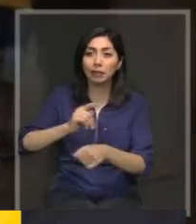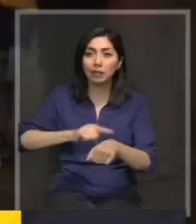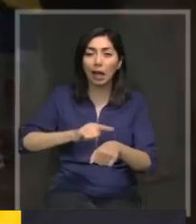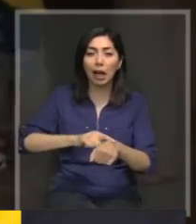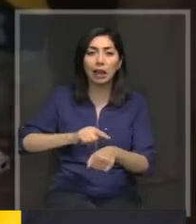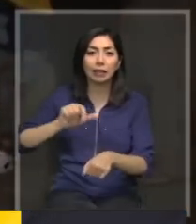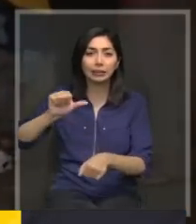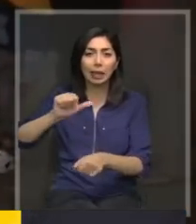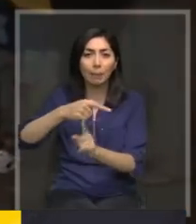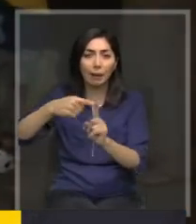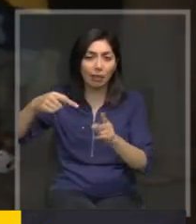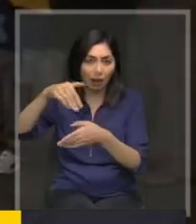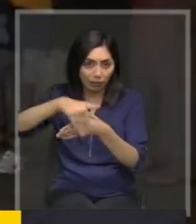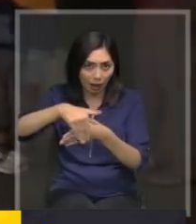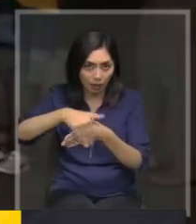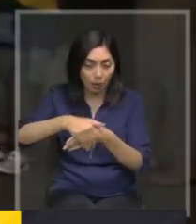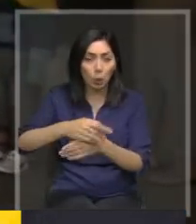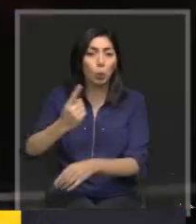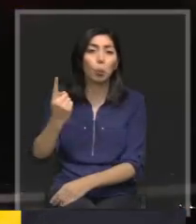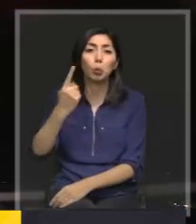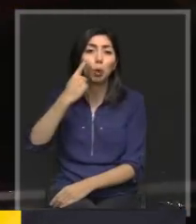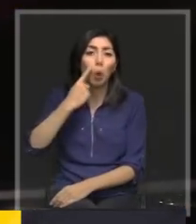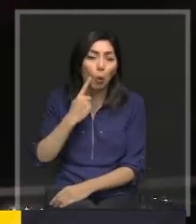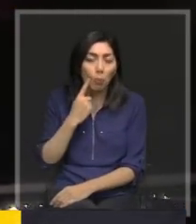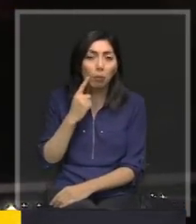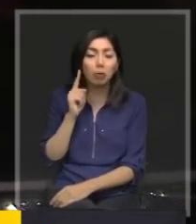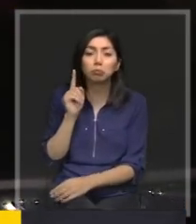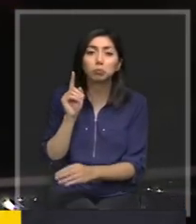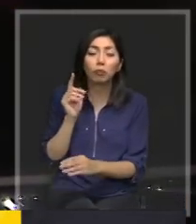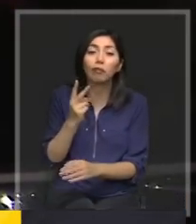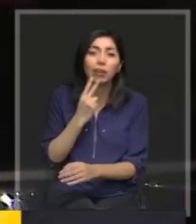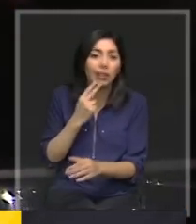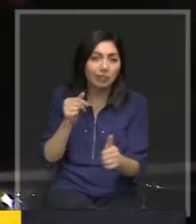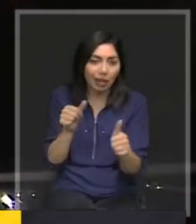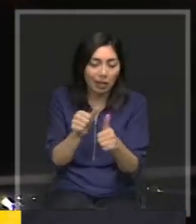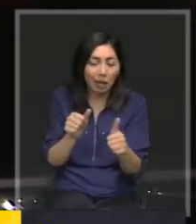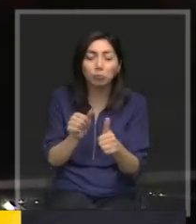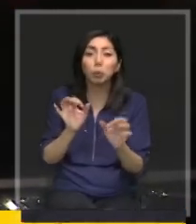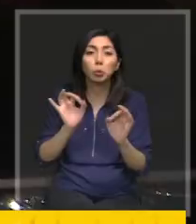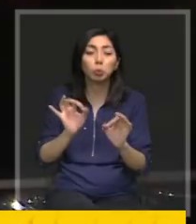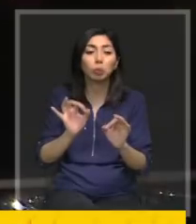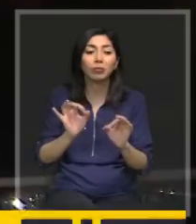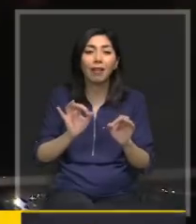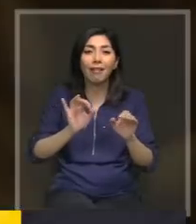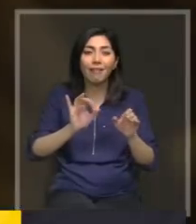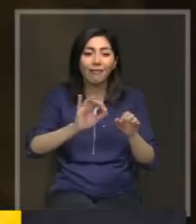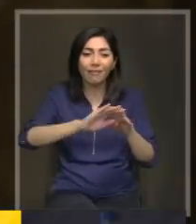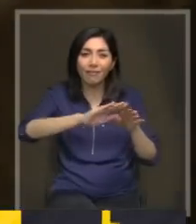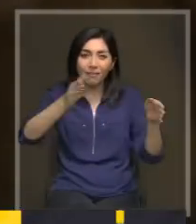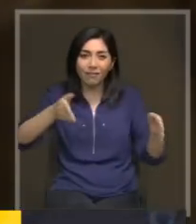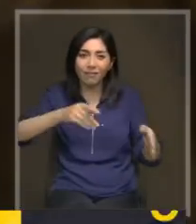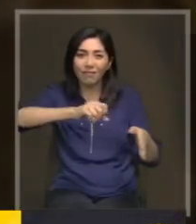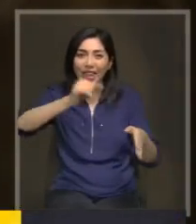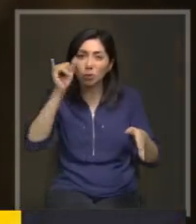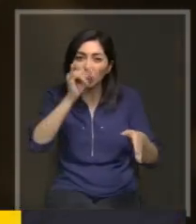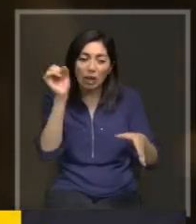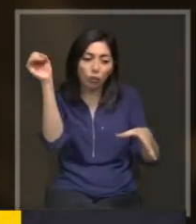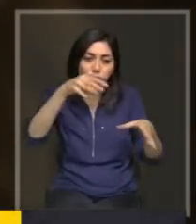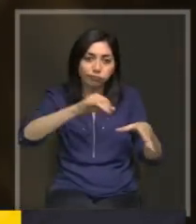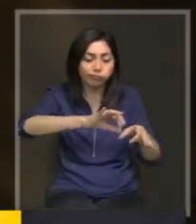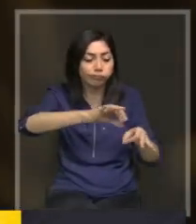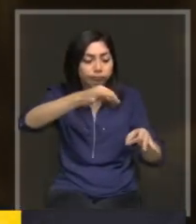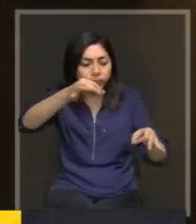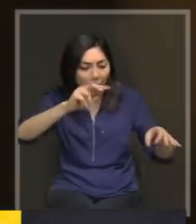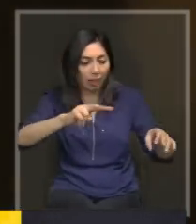horas cuando un vecino que estaba justamente revisando un basurero de color gris acá en esta calle se encuentra con